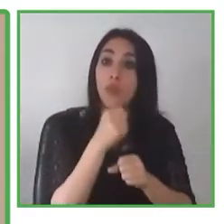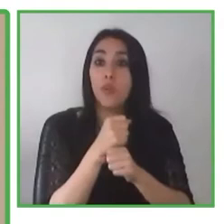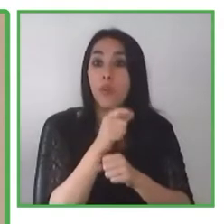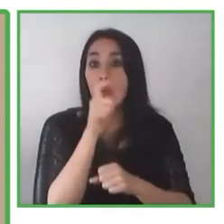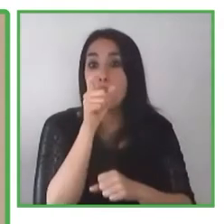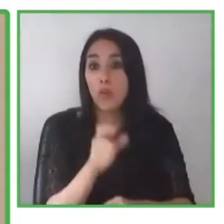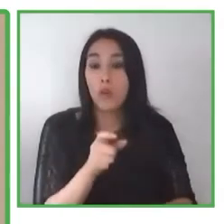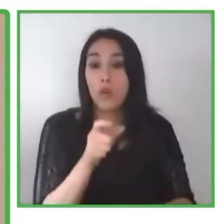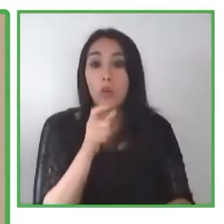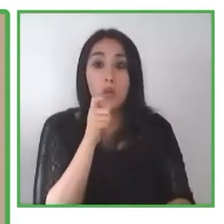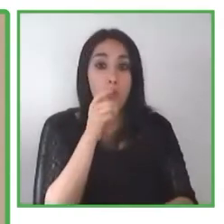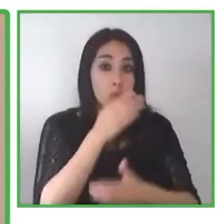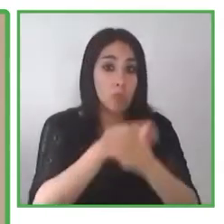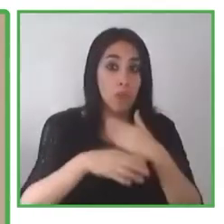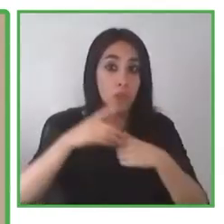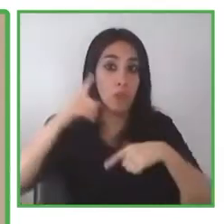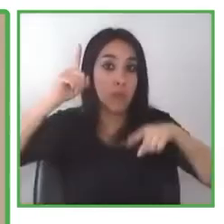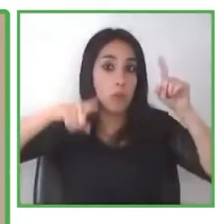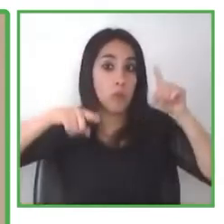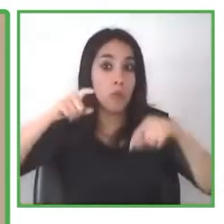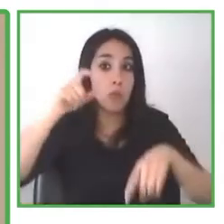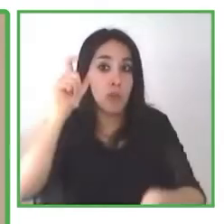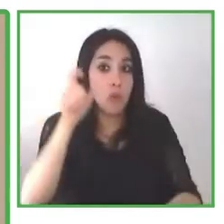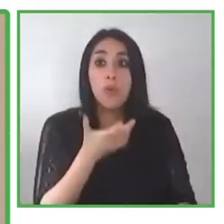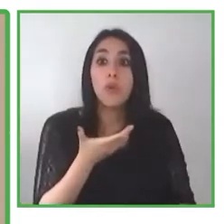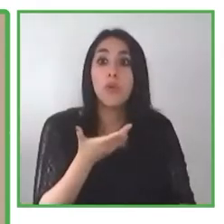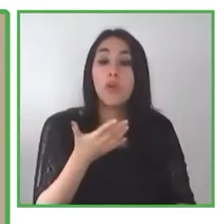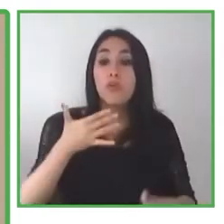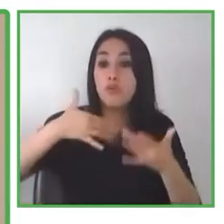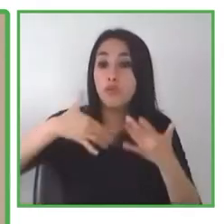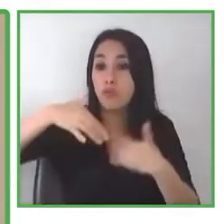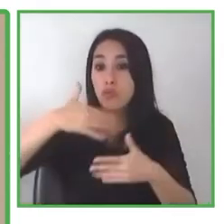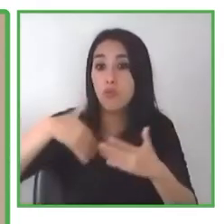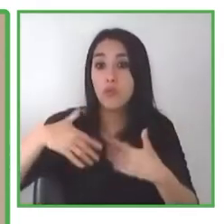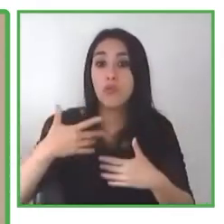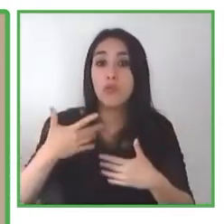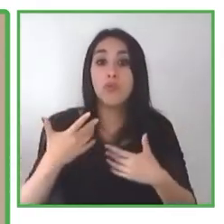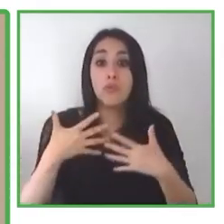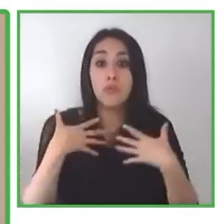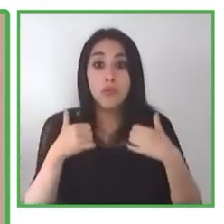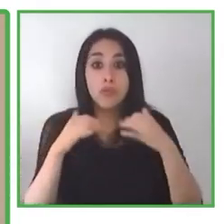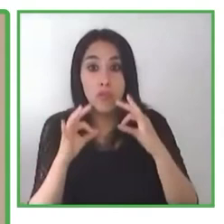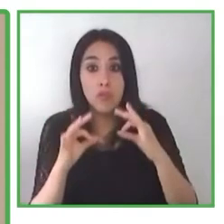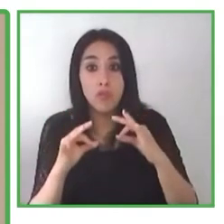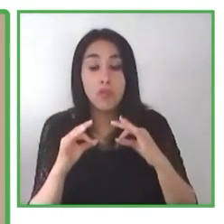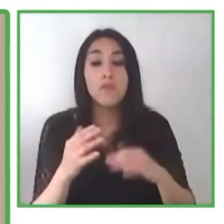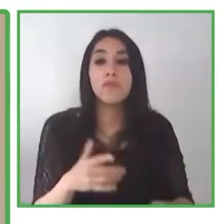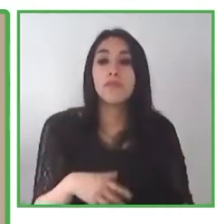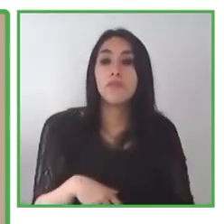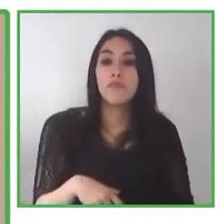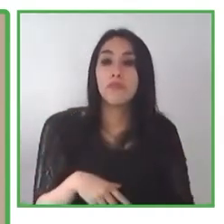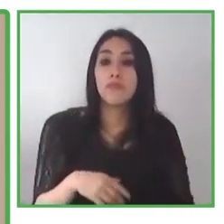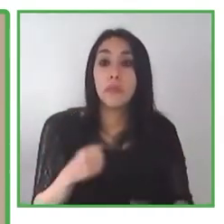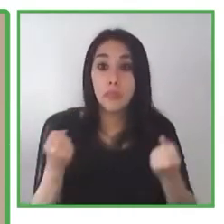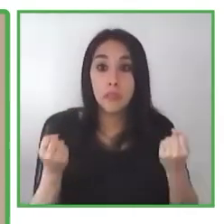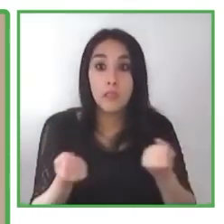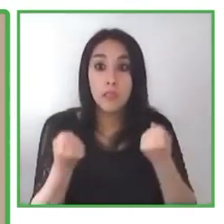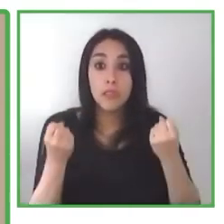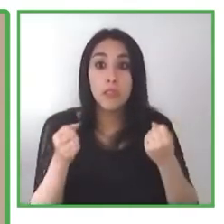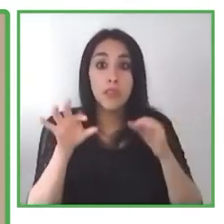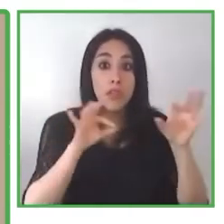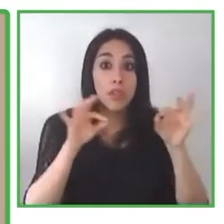tienen condiciones de salud mental. Por lo tanto, para promover la participación de personas con discapacidades en el mercado laboral,